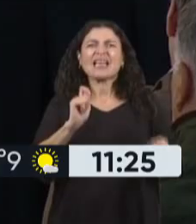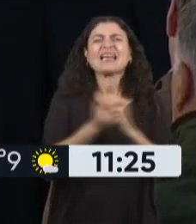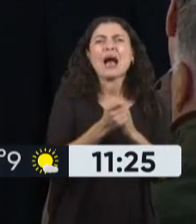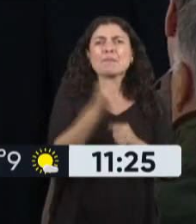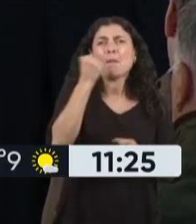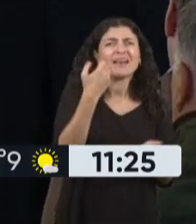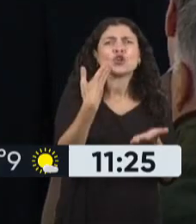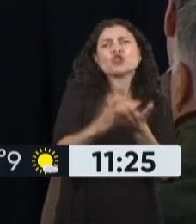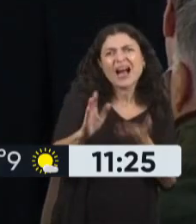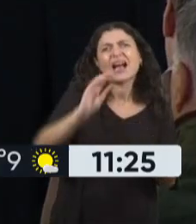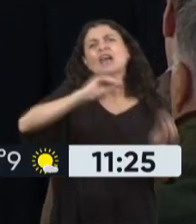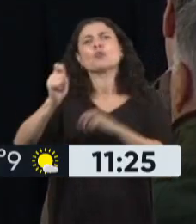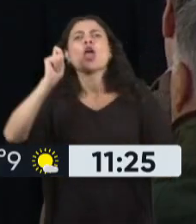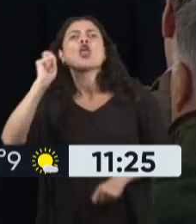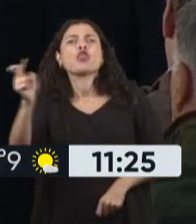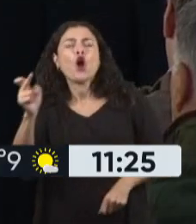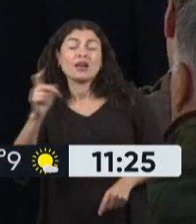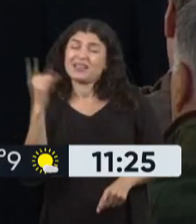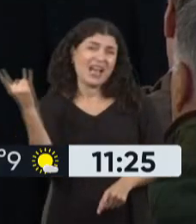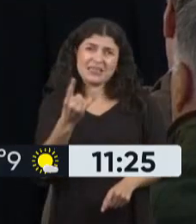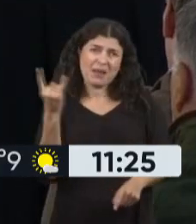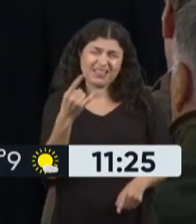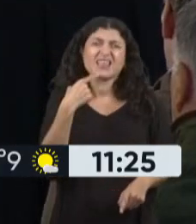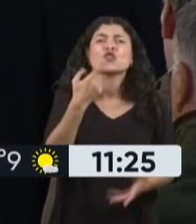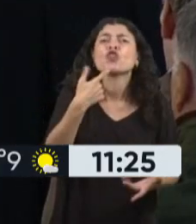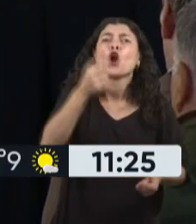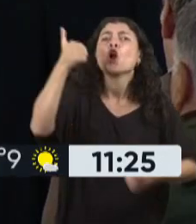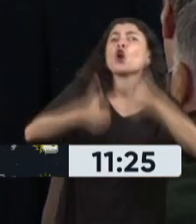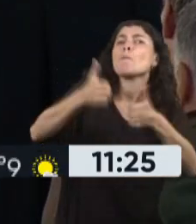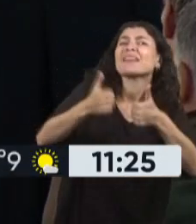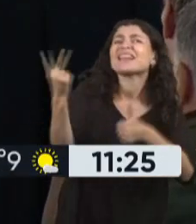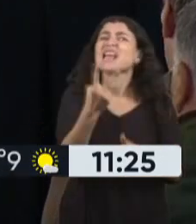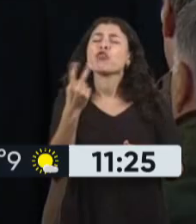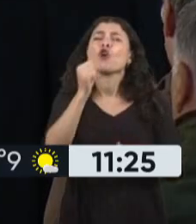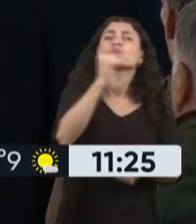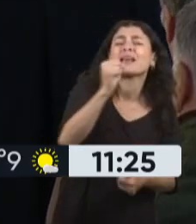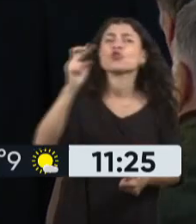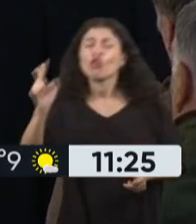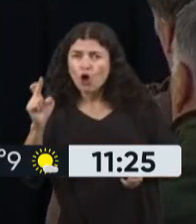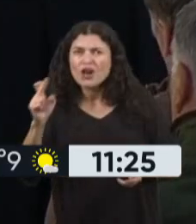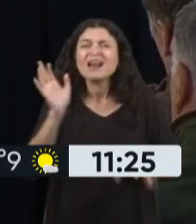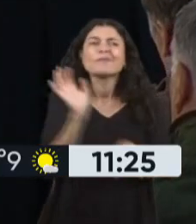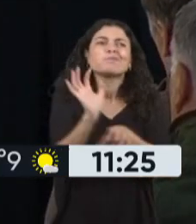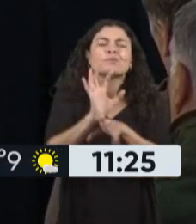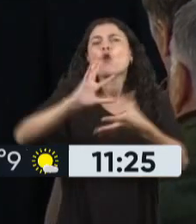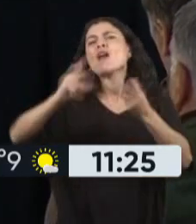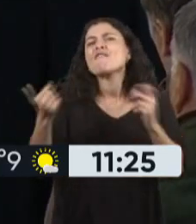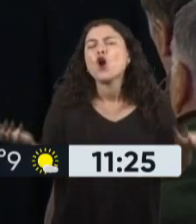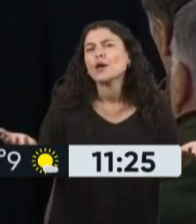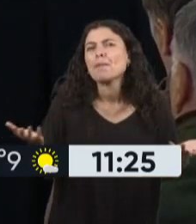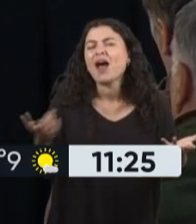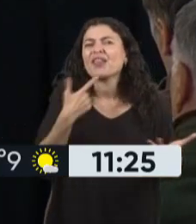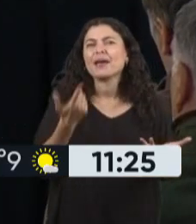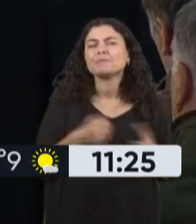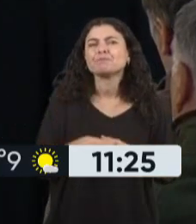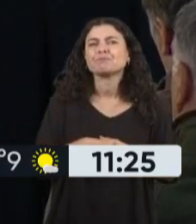en realidad una de las cosas que yo explicaba es que el sistema de competencia de monedas funciona como un sistema de canastas de moneda, donde a